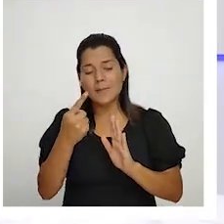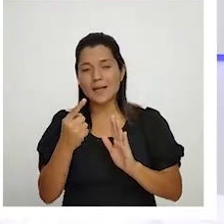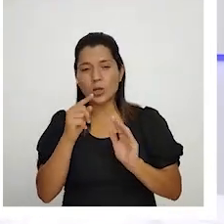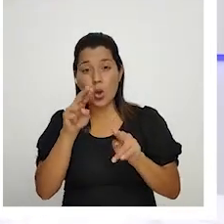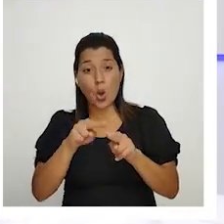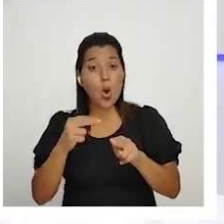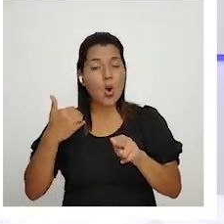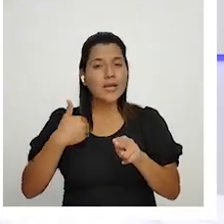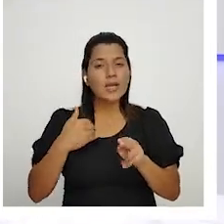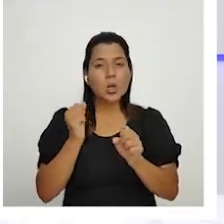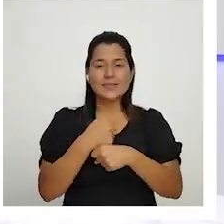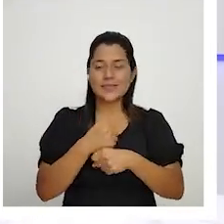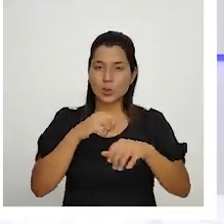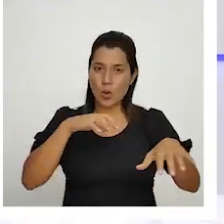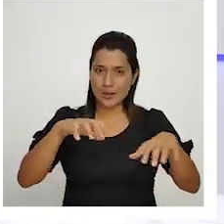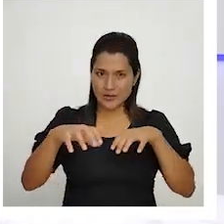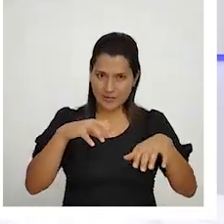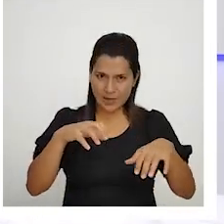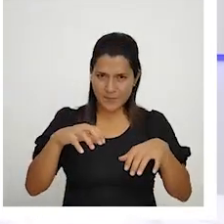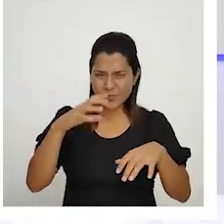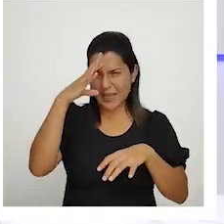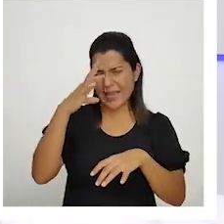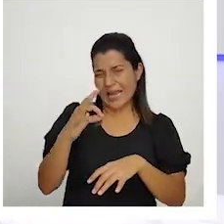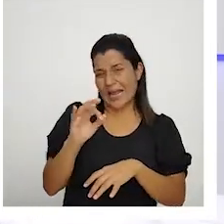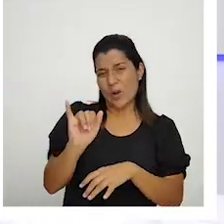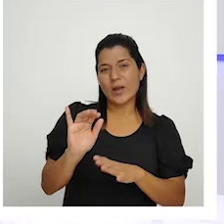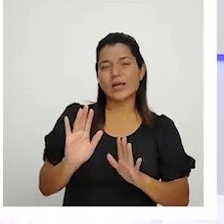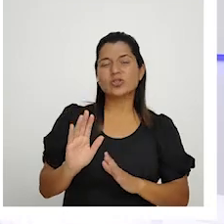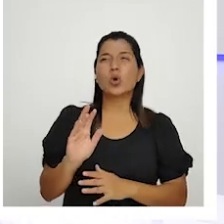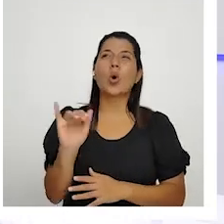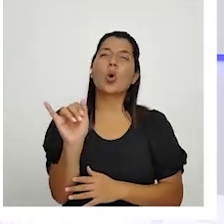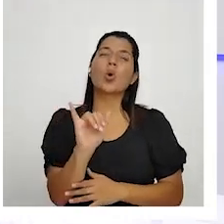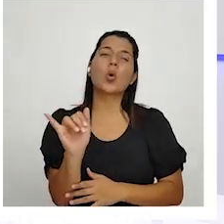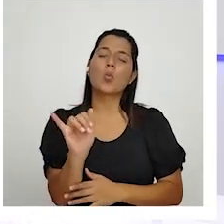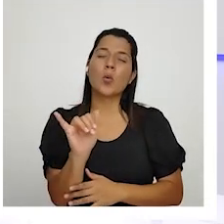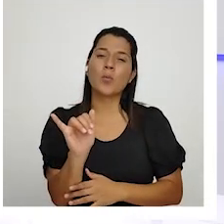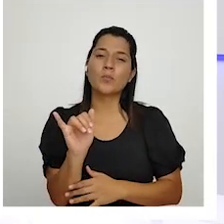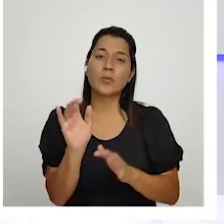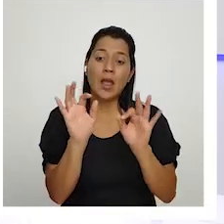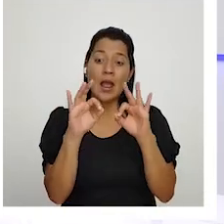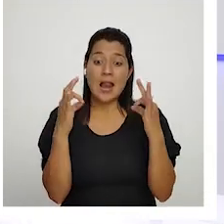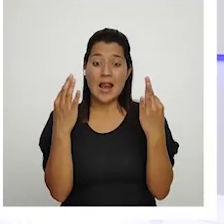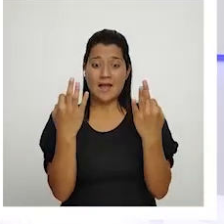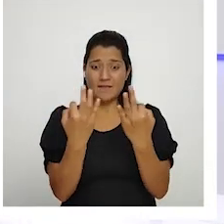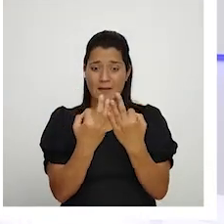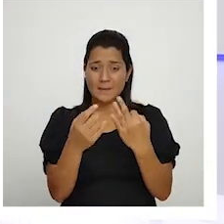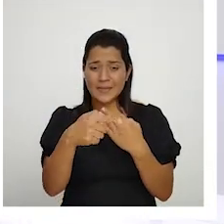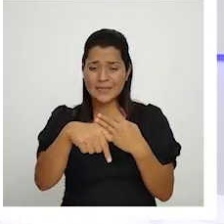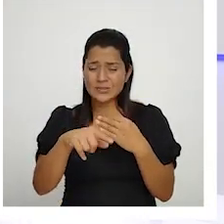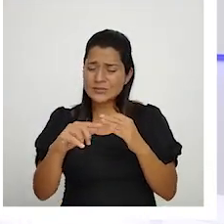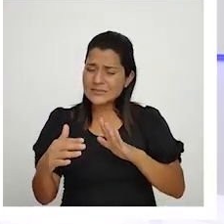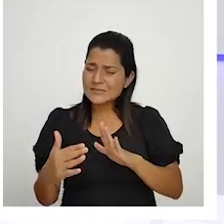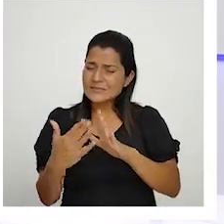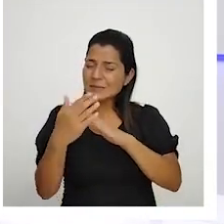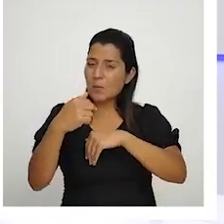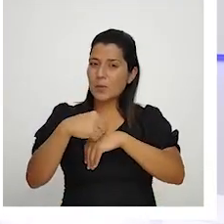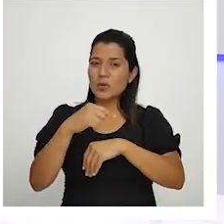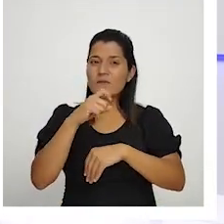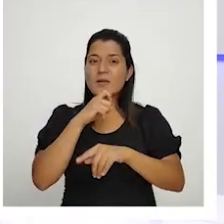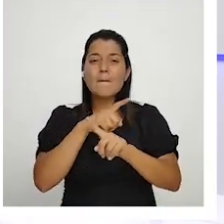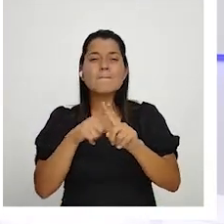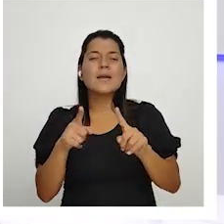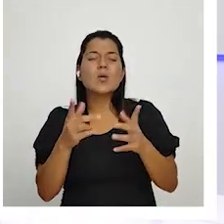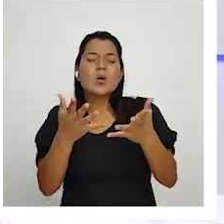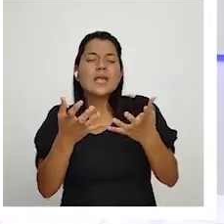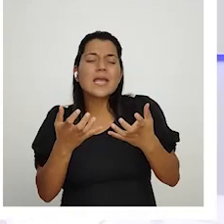que le enviábamos. Creo que es eso, ¿verdad? Como las familias que, a pesar de la adversidad, quieren realmente lo mejor